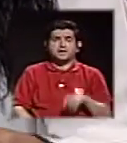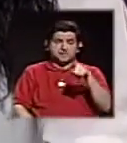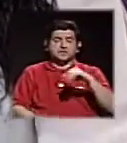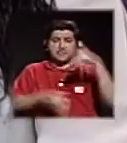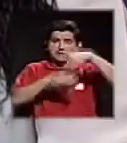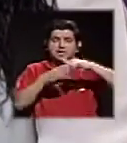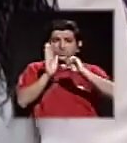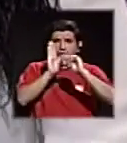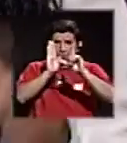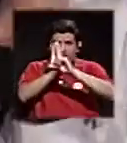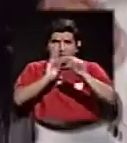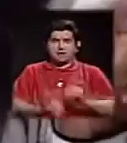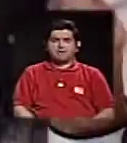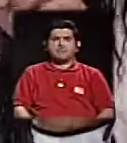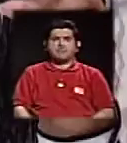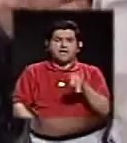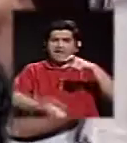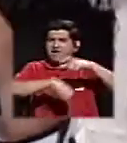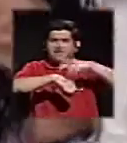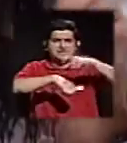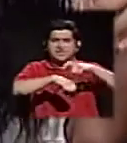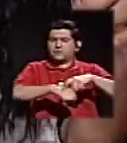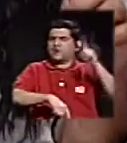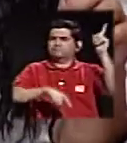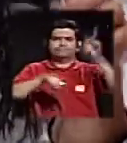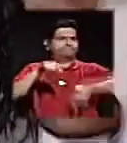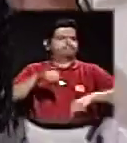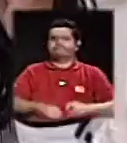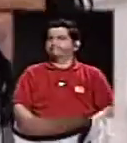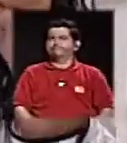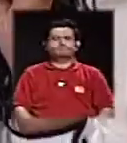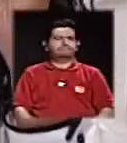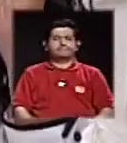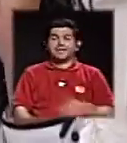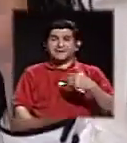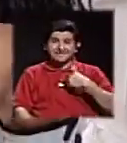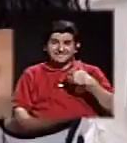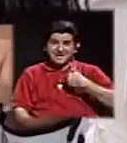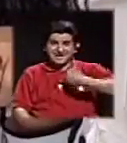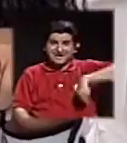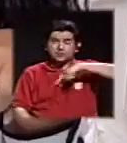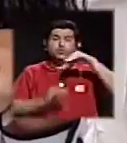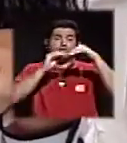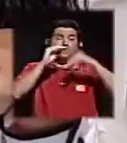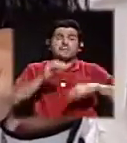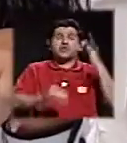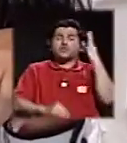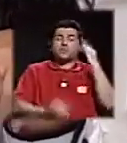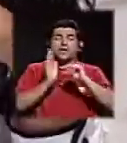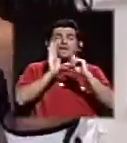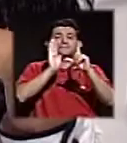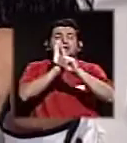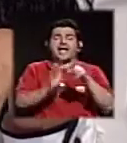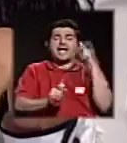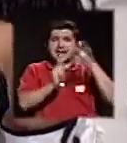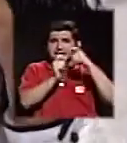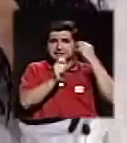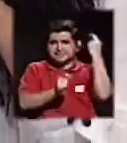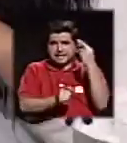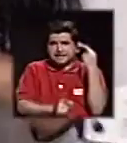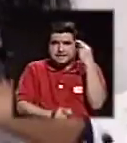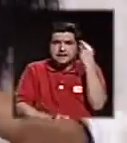congreso este para este periodo esto no va a ser posible no vamos a tener menos mujeres en el congreso precisamente